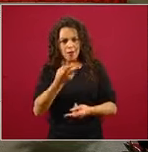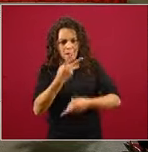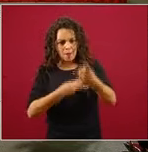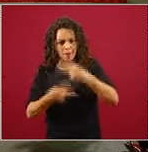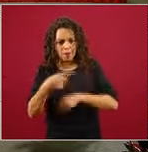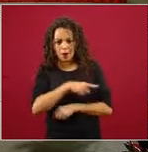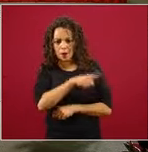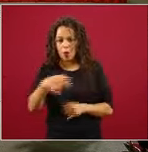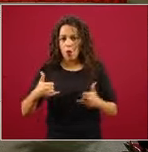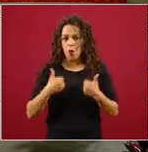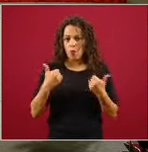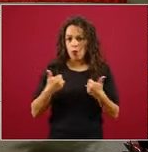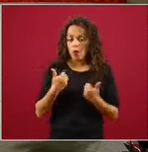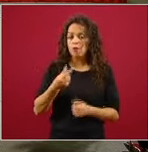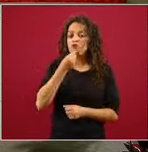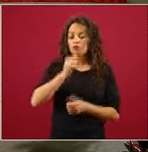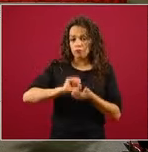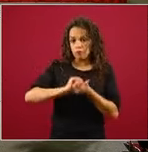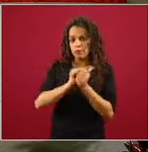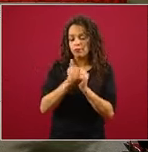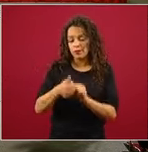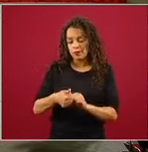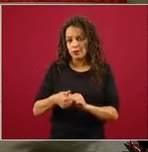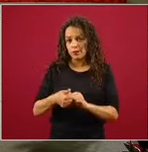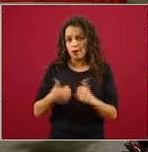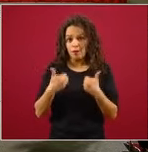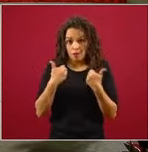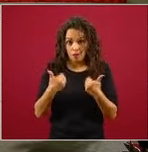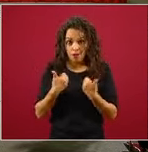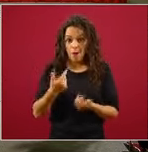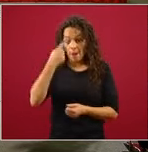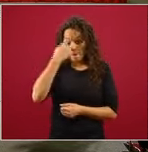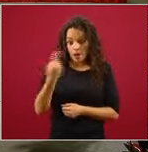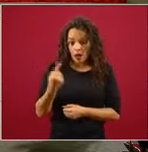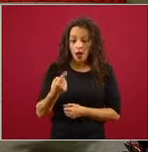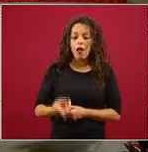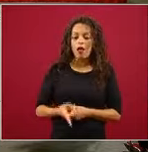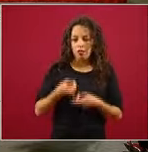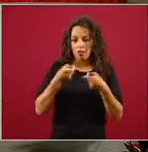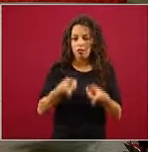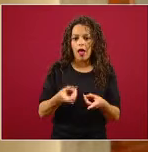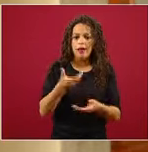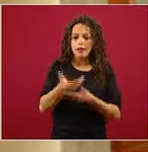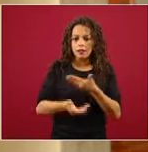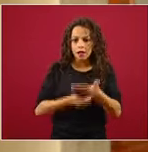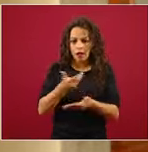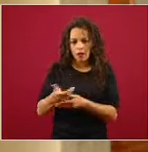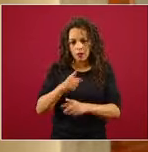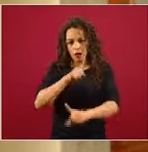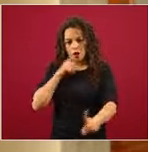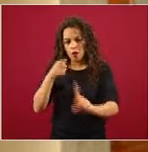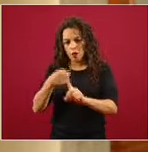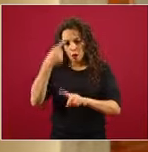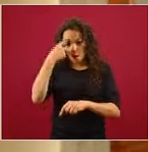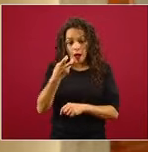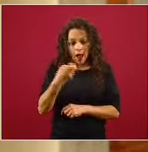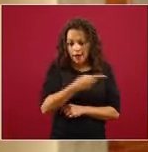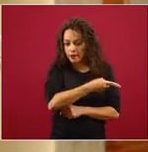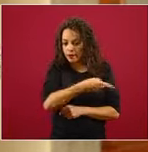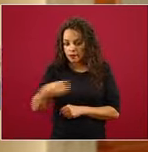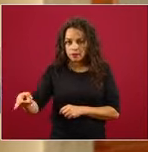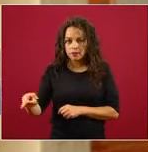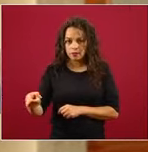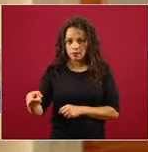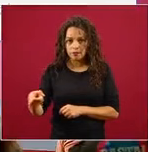servicios. Sin embargo, también existen unos servicios que están dedicados a las y los adolescentes. Son